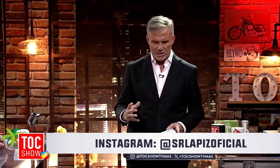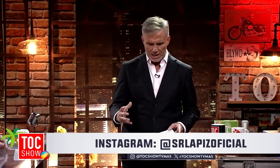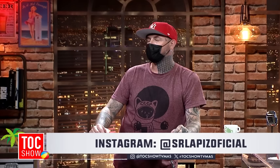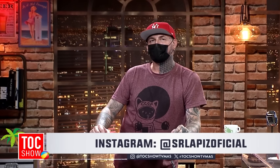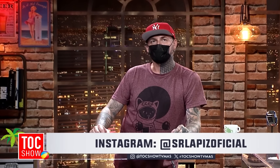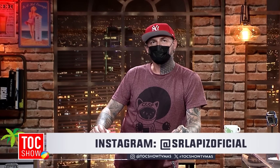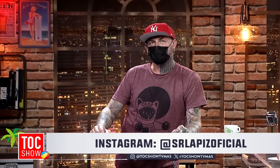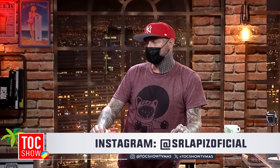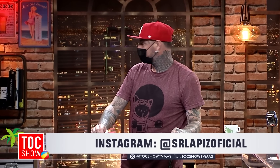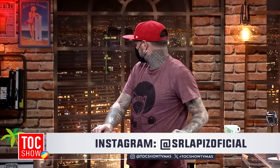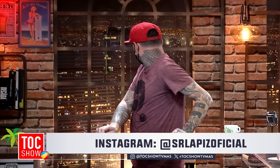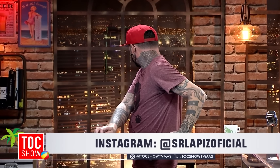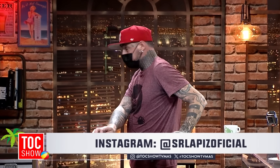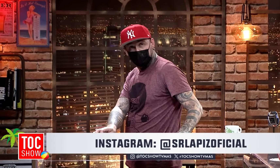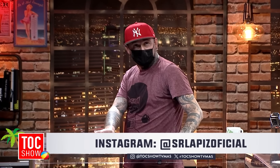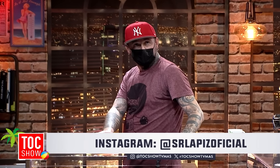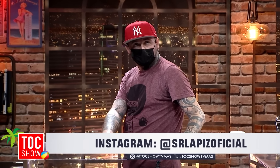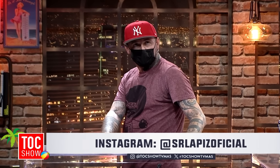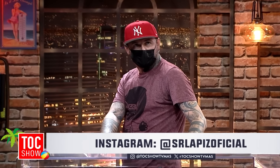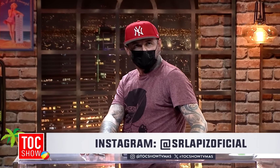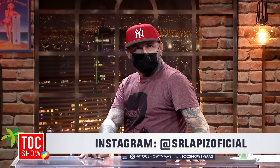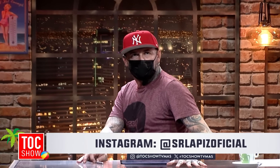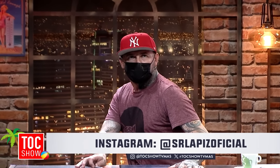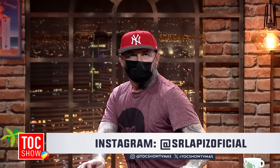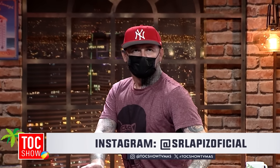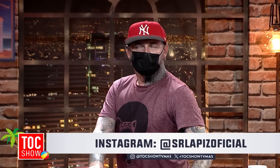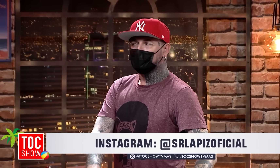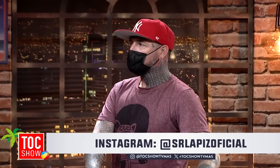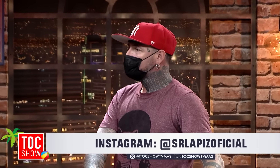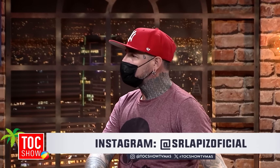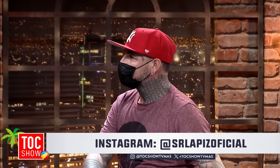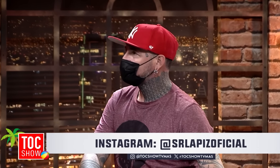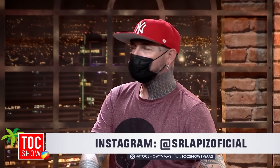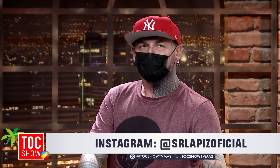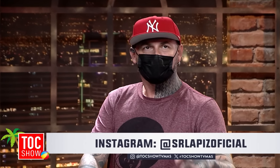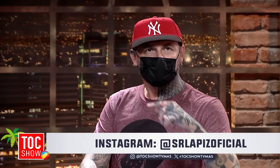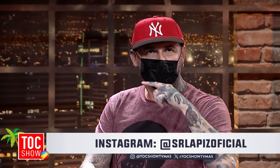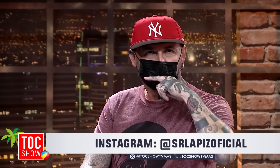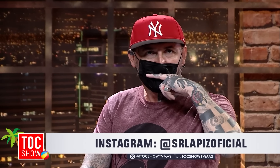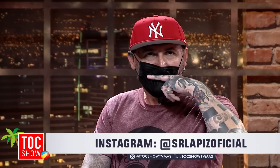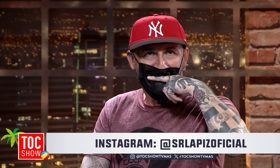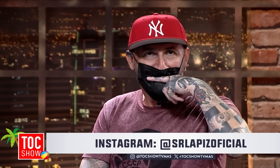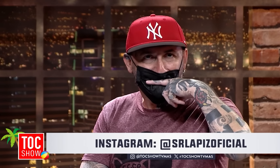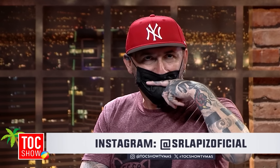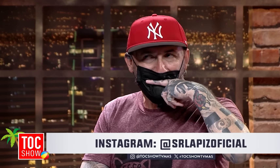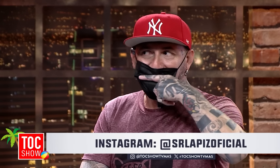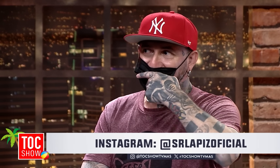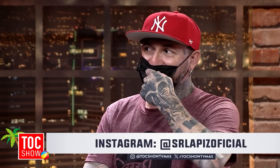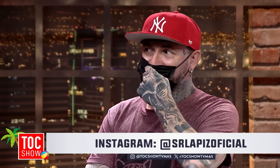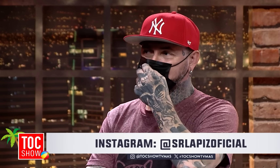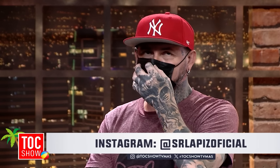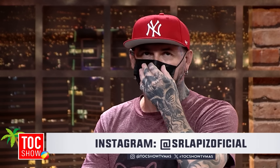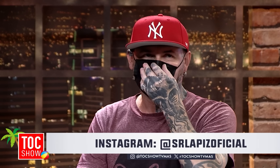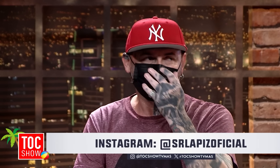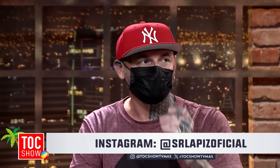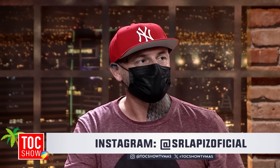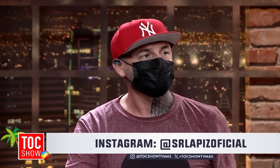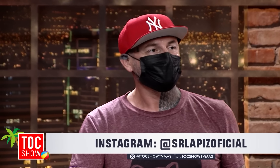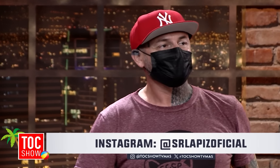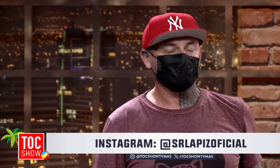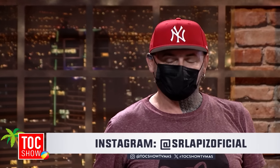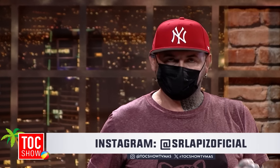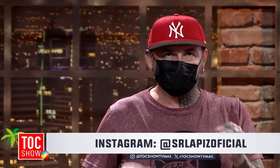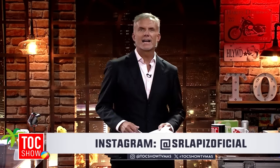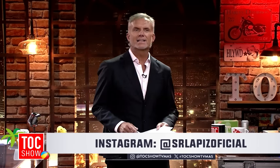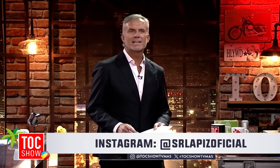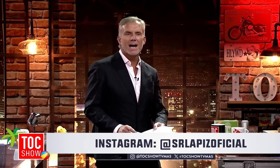favor, una música. Ahí está, ¿eh? De día te dibuja, de noche te